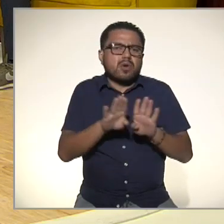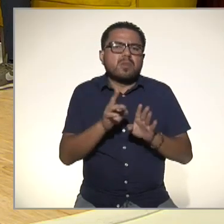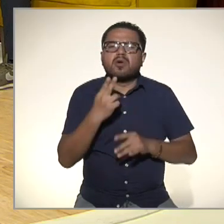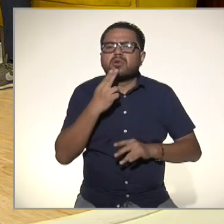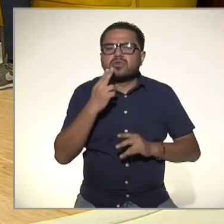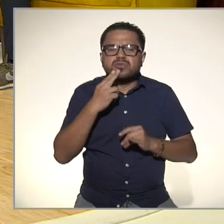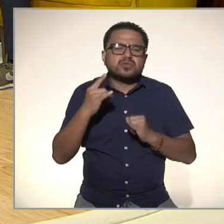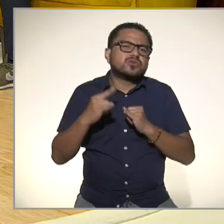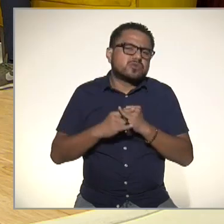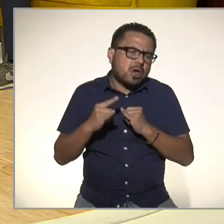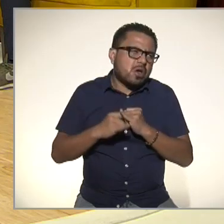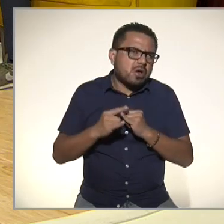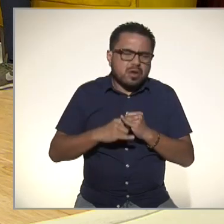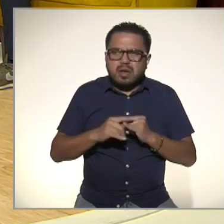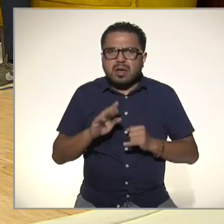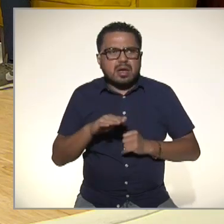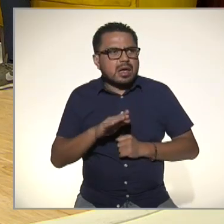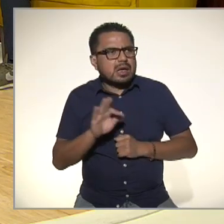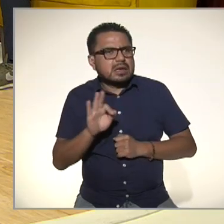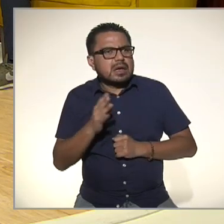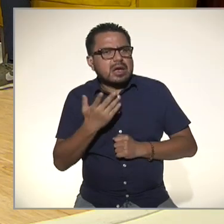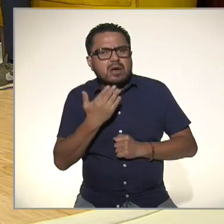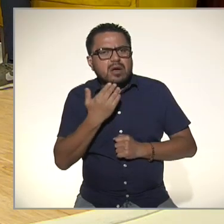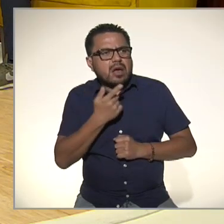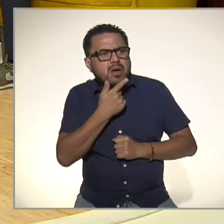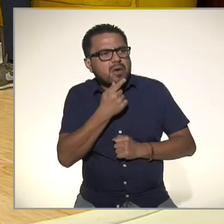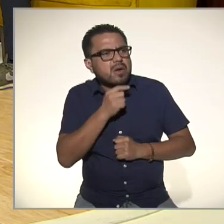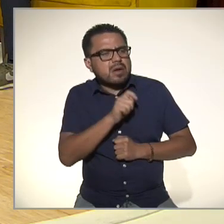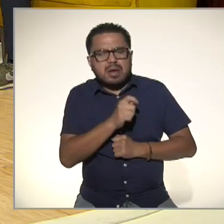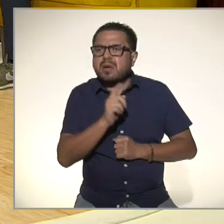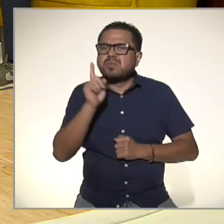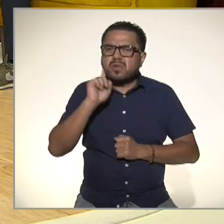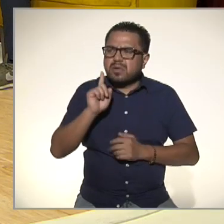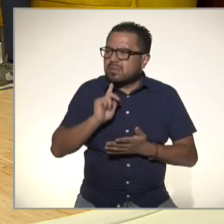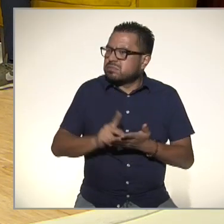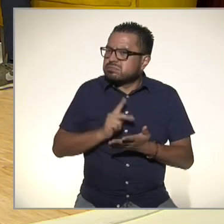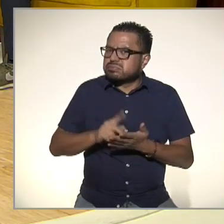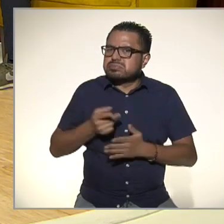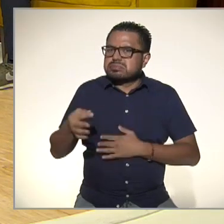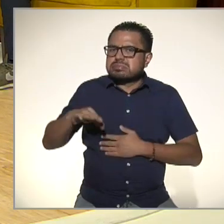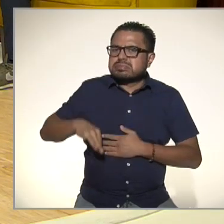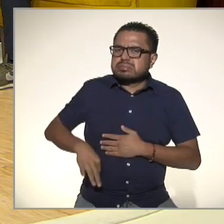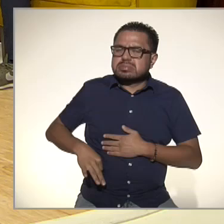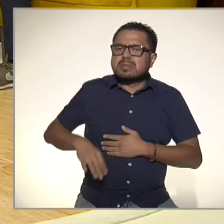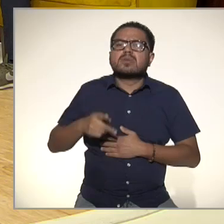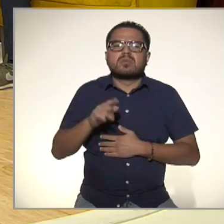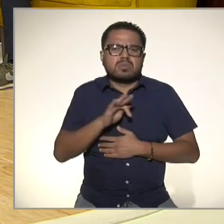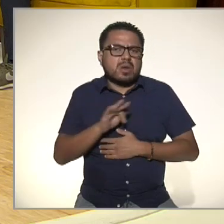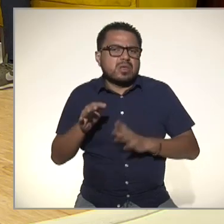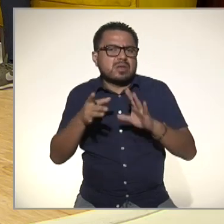porque ¿usas condón? Sí, pero ¿y si no lo trae el hombre? Ya hemos hablado que las mujeres muchas veces son las que lo traen. Pero ¿qué le podemos decir al público en